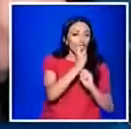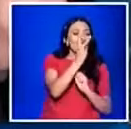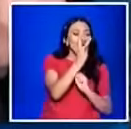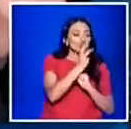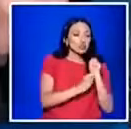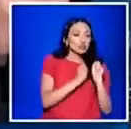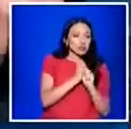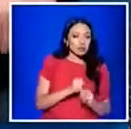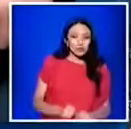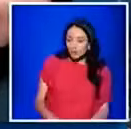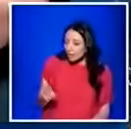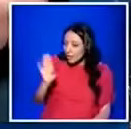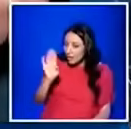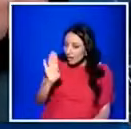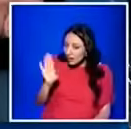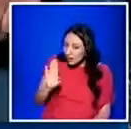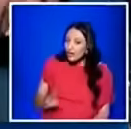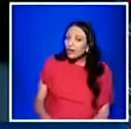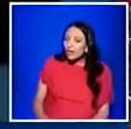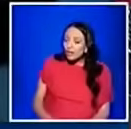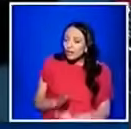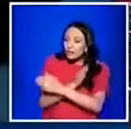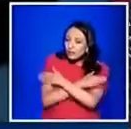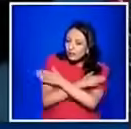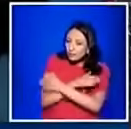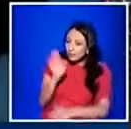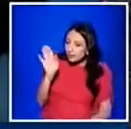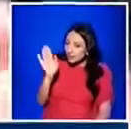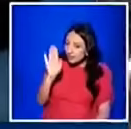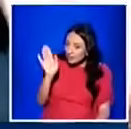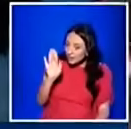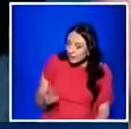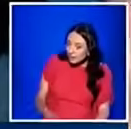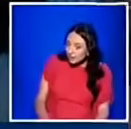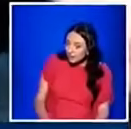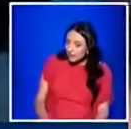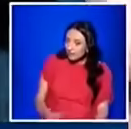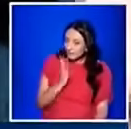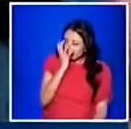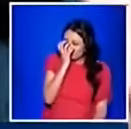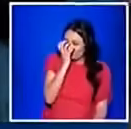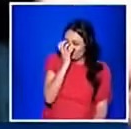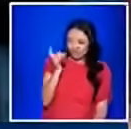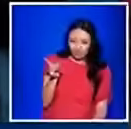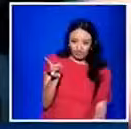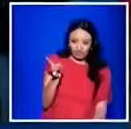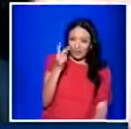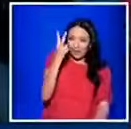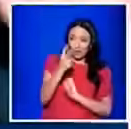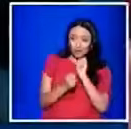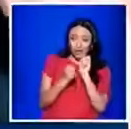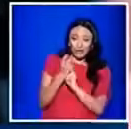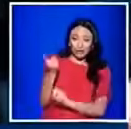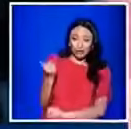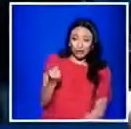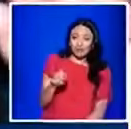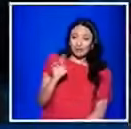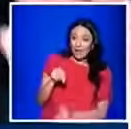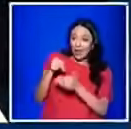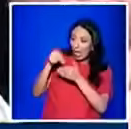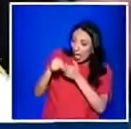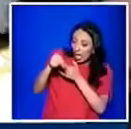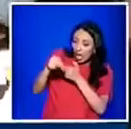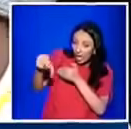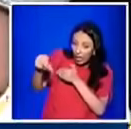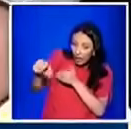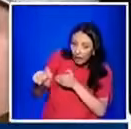añitos. Hola, Said. Hola. Salúdele al abuelito, salúdele. Tiene 2 añitos y es el tataranieto.